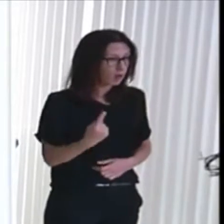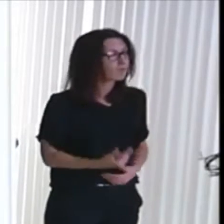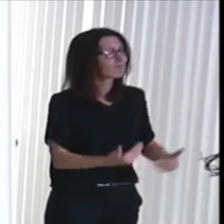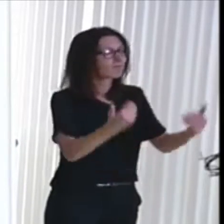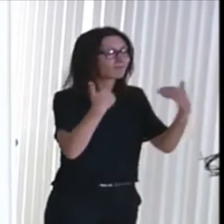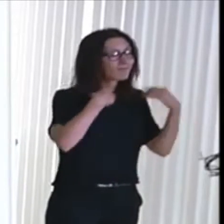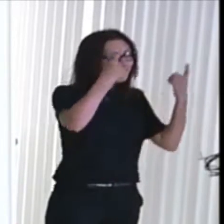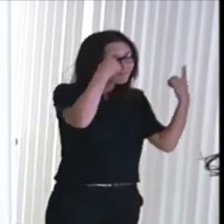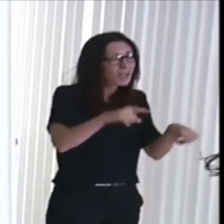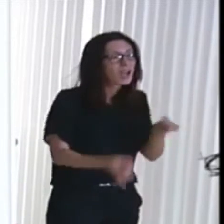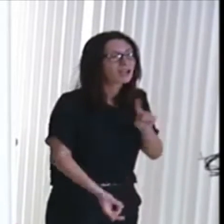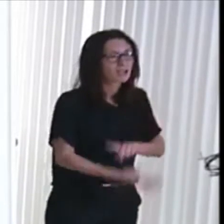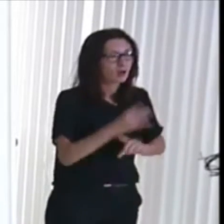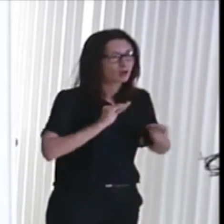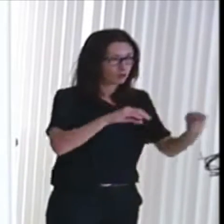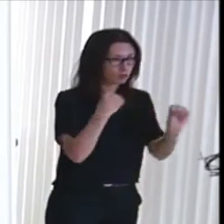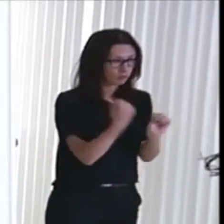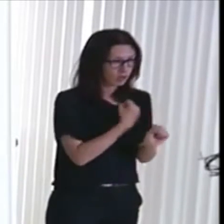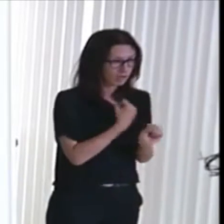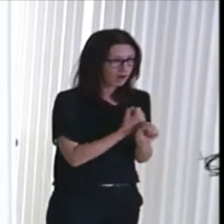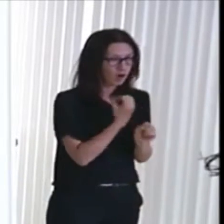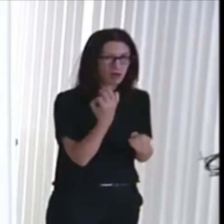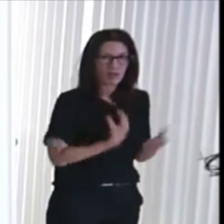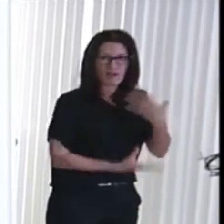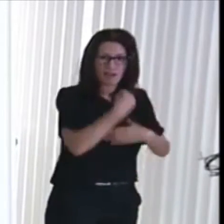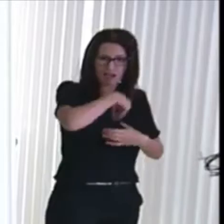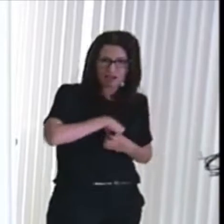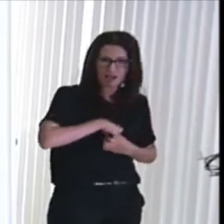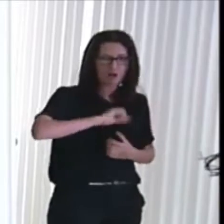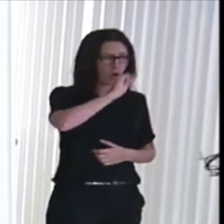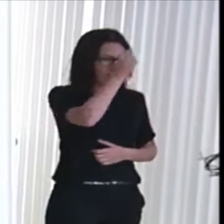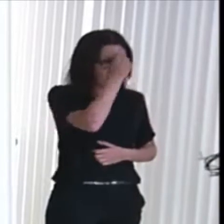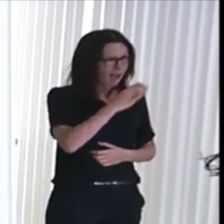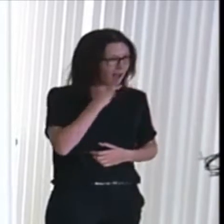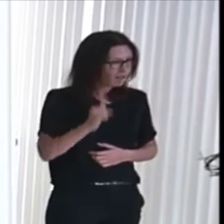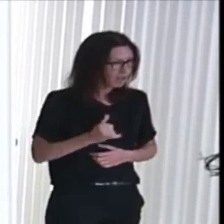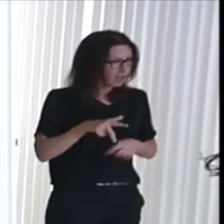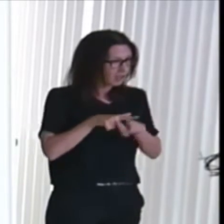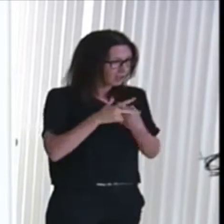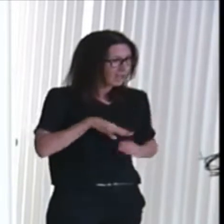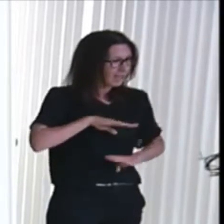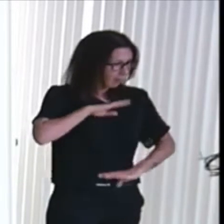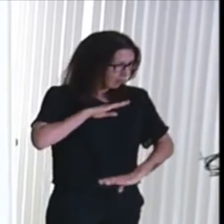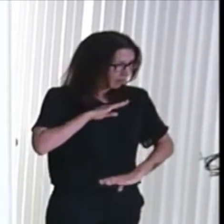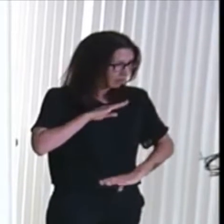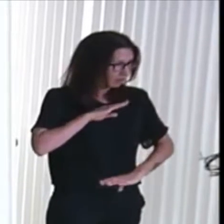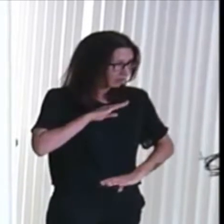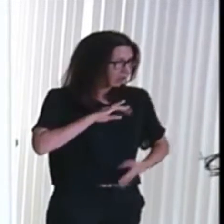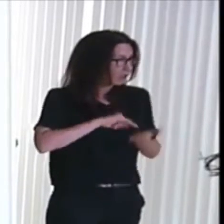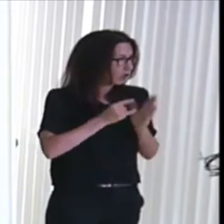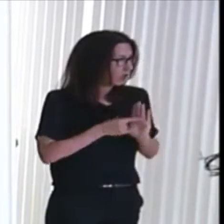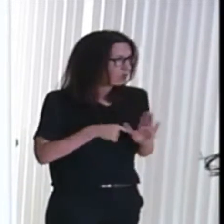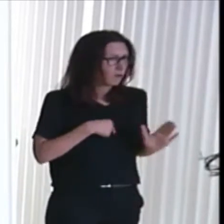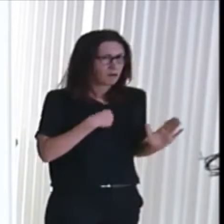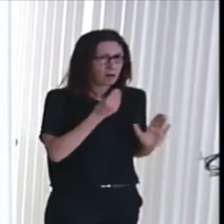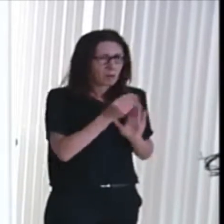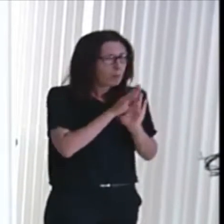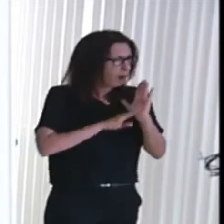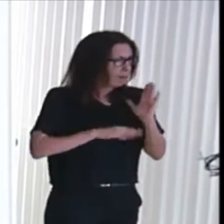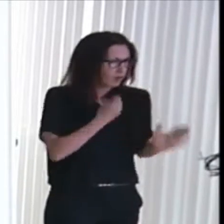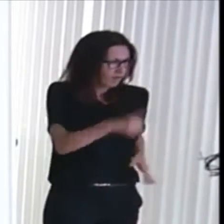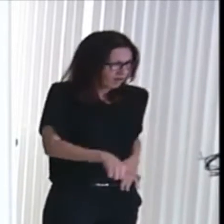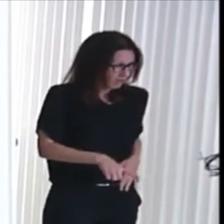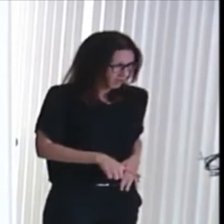trabajo. Uh-huh. Y tienes que tener unas habilidades, unas capacidades y unas herramientas que las tecnologías, no hace falta ya saber programar, y hay